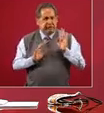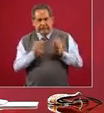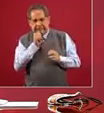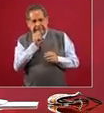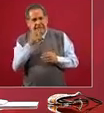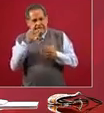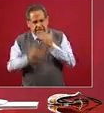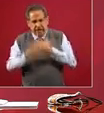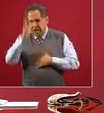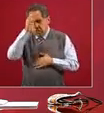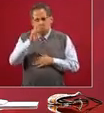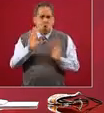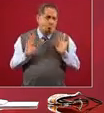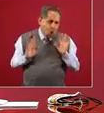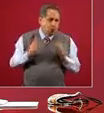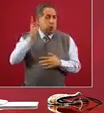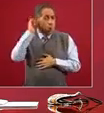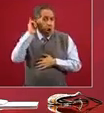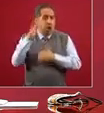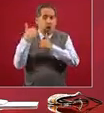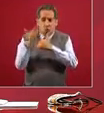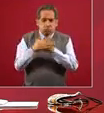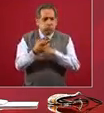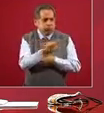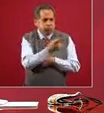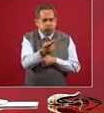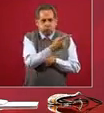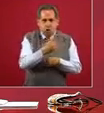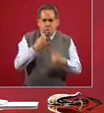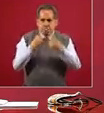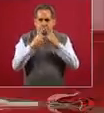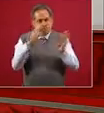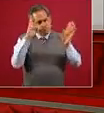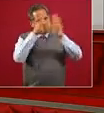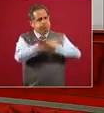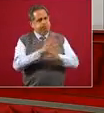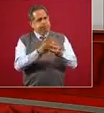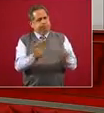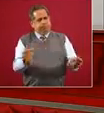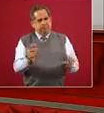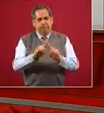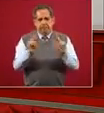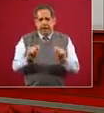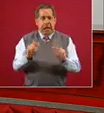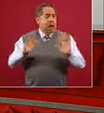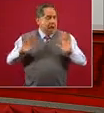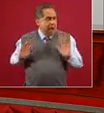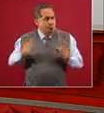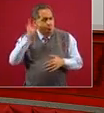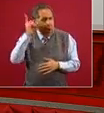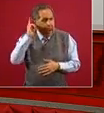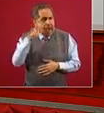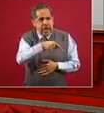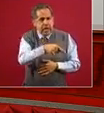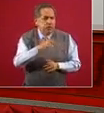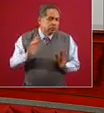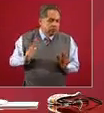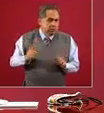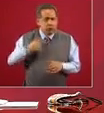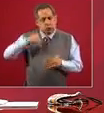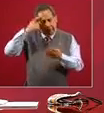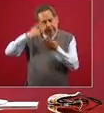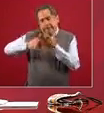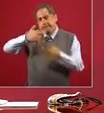que no se han resuelto. Yo esperaría que se resuelva así, porque me parece que es